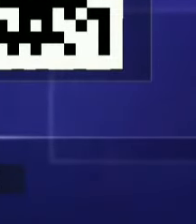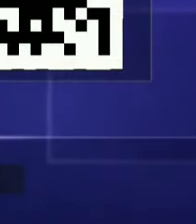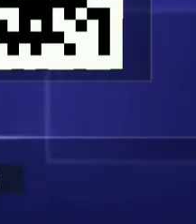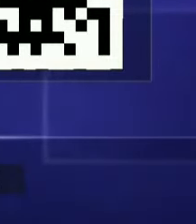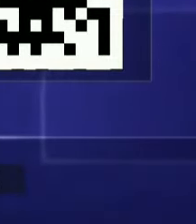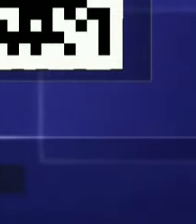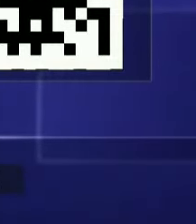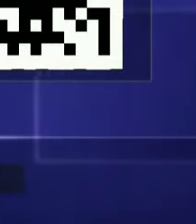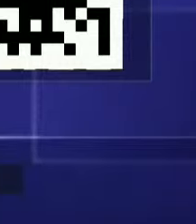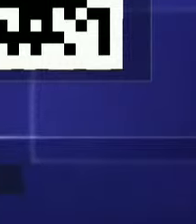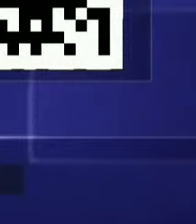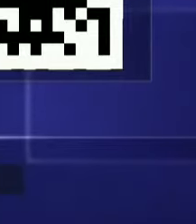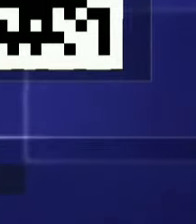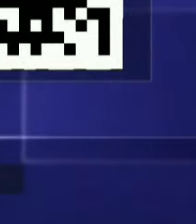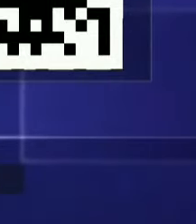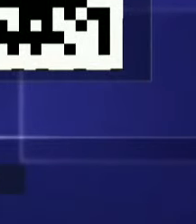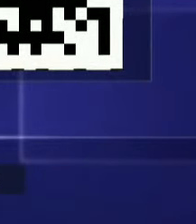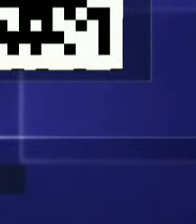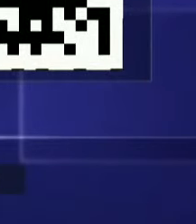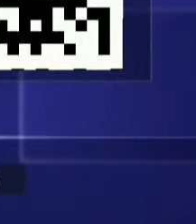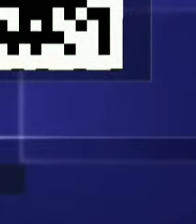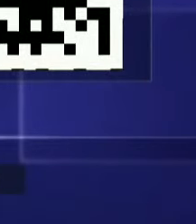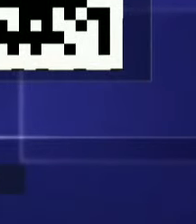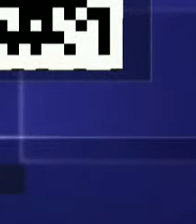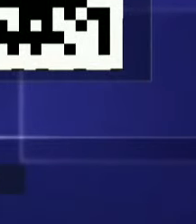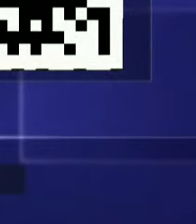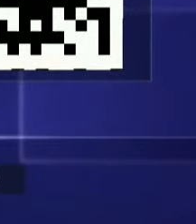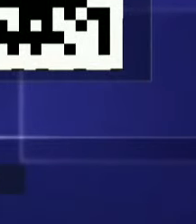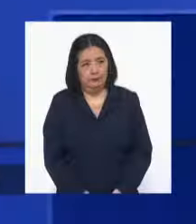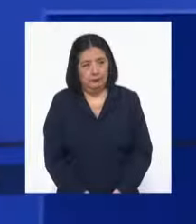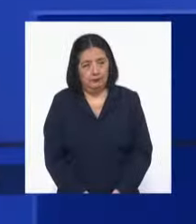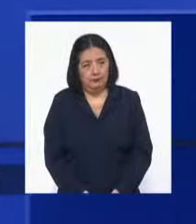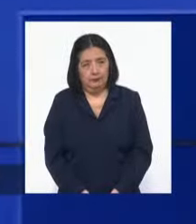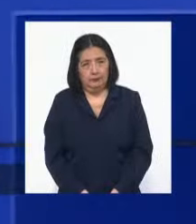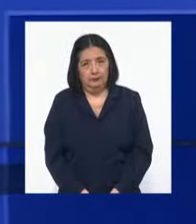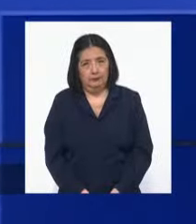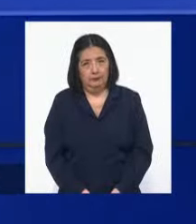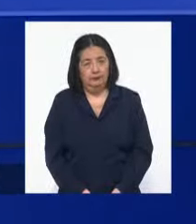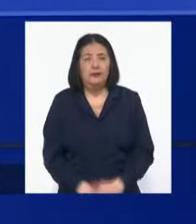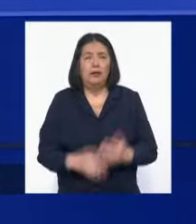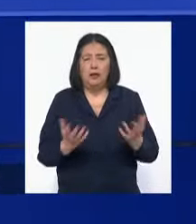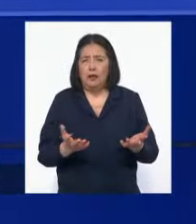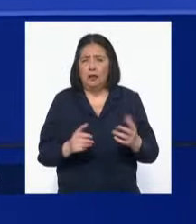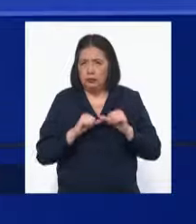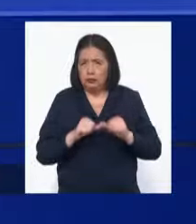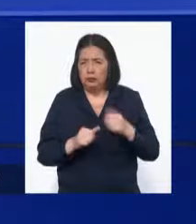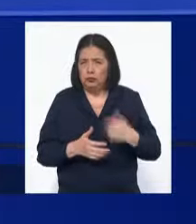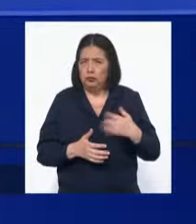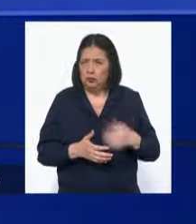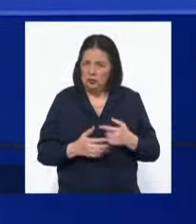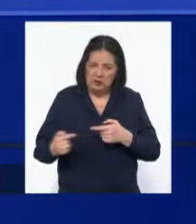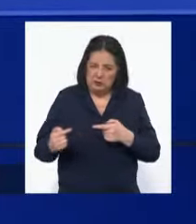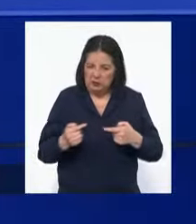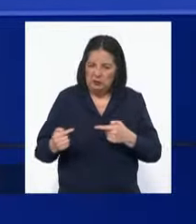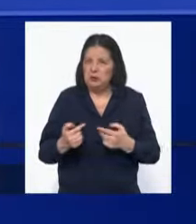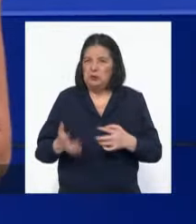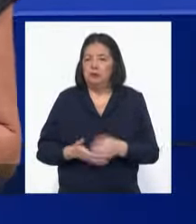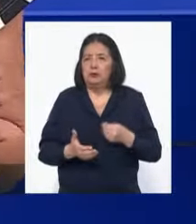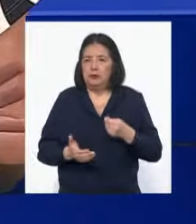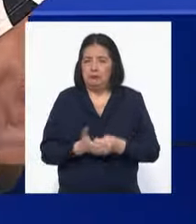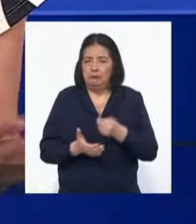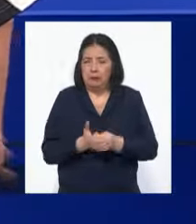y usted pueda participar y al final daremos las respuestas. Y continúa la pugna por el peaje de Puente